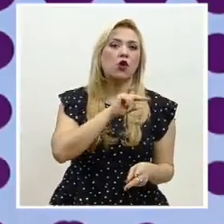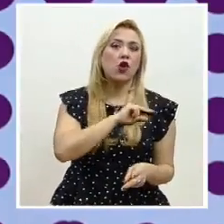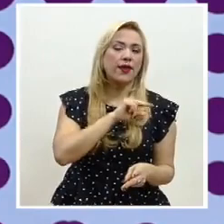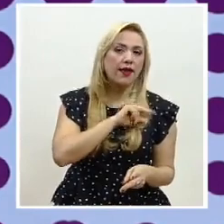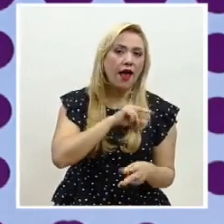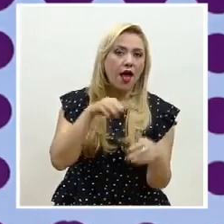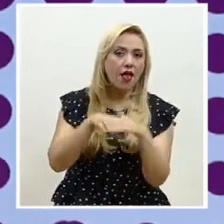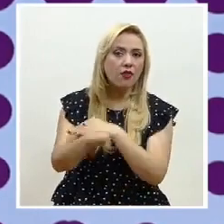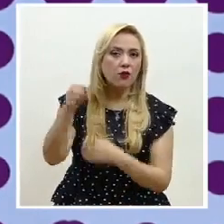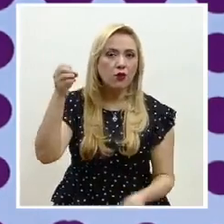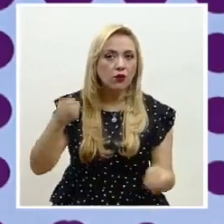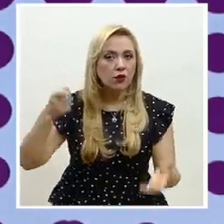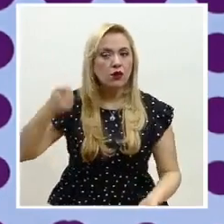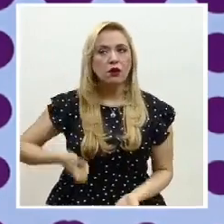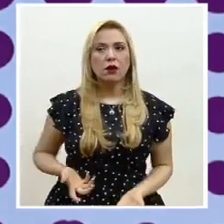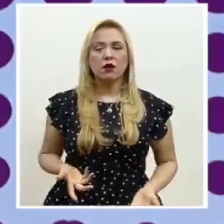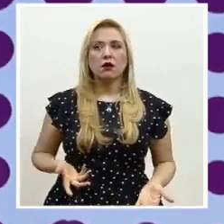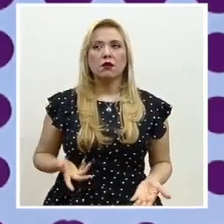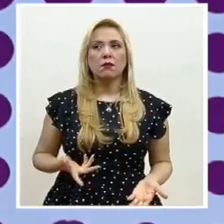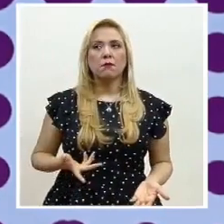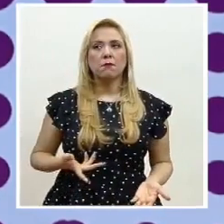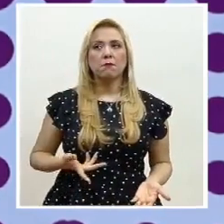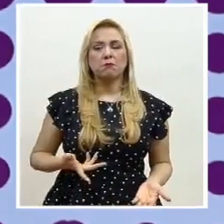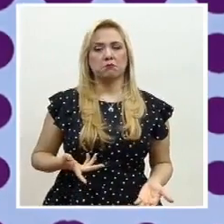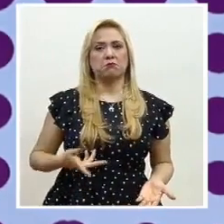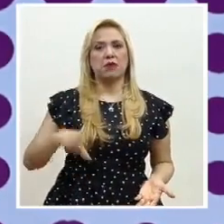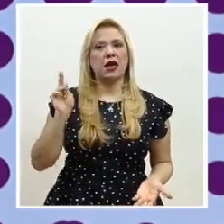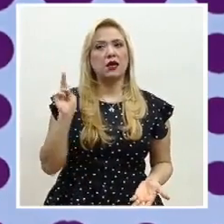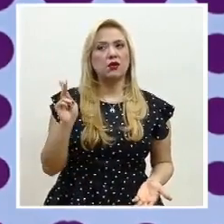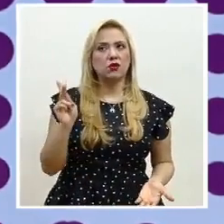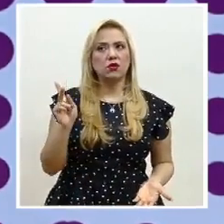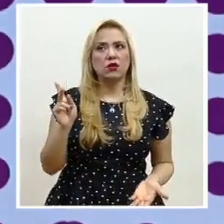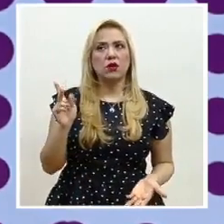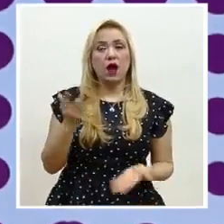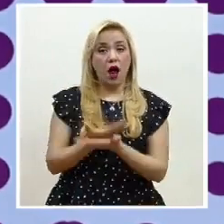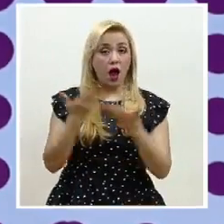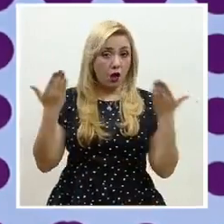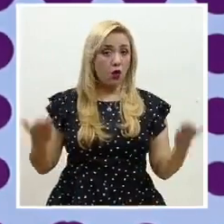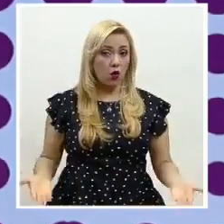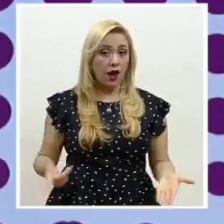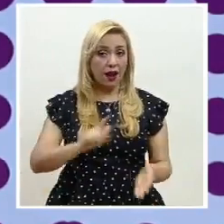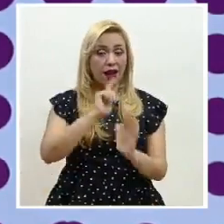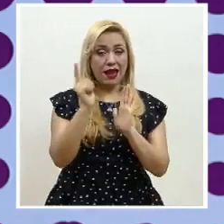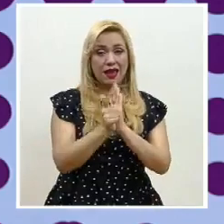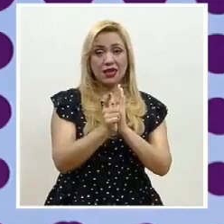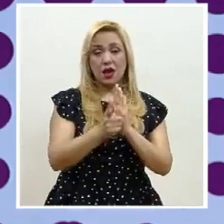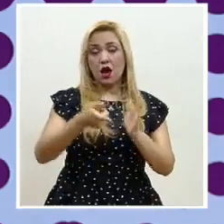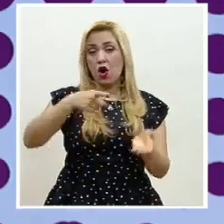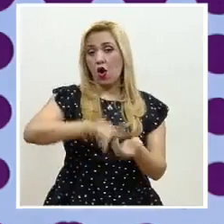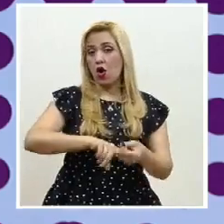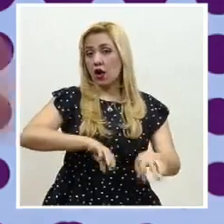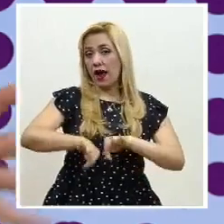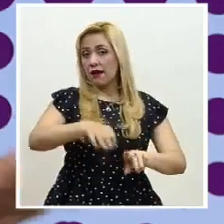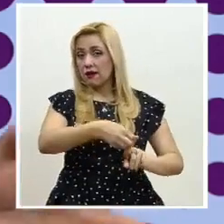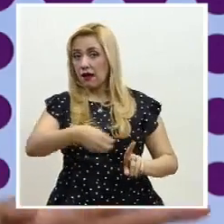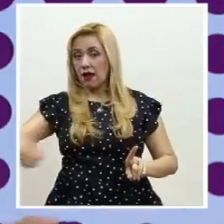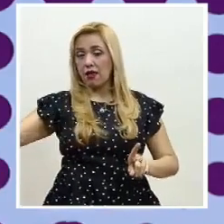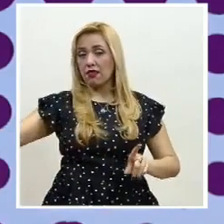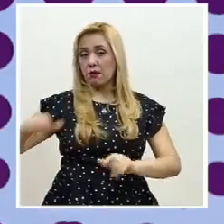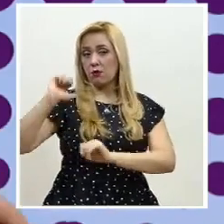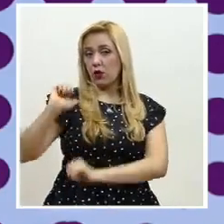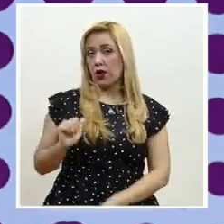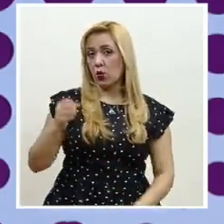legislativo. Si recordamos la anterior abrogada ley orgánica del Poder Judicial de la Federación, en concreto el artículo 114,